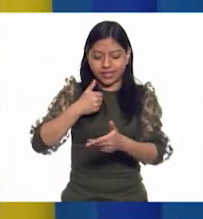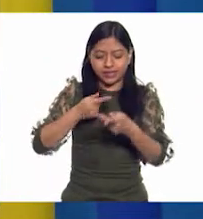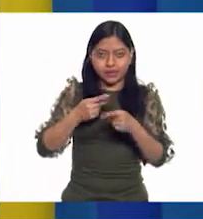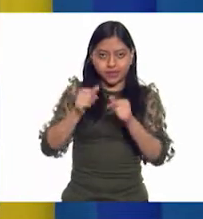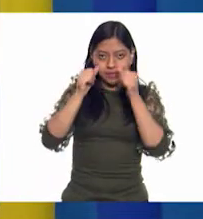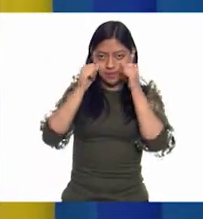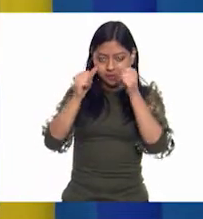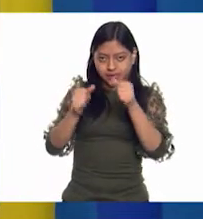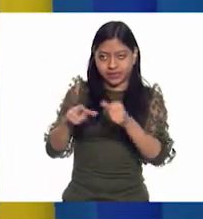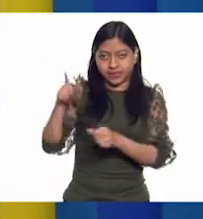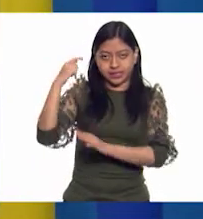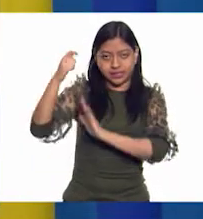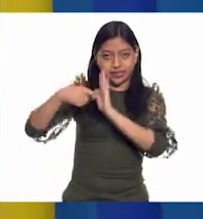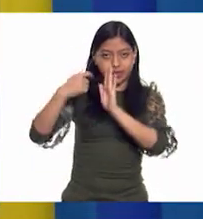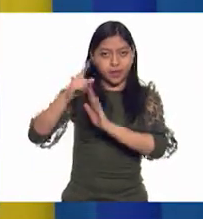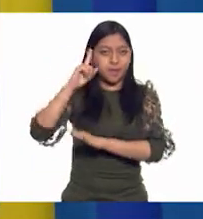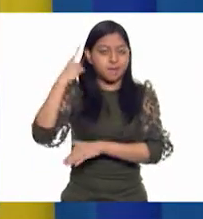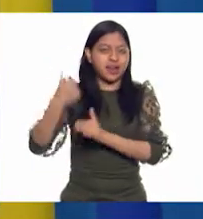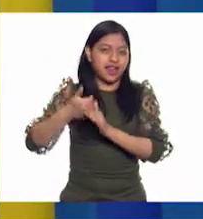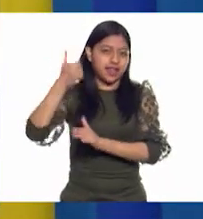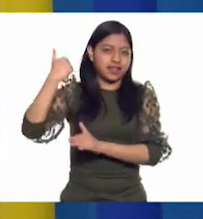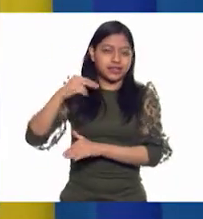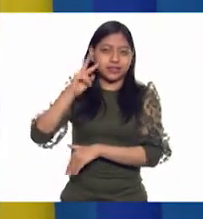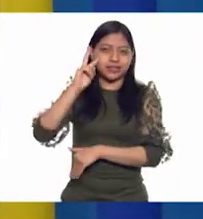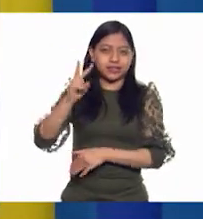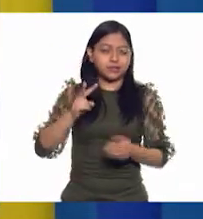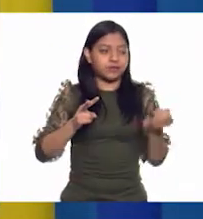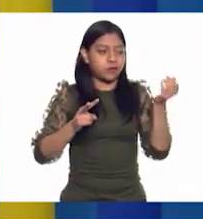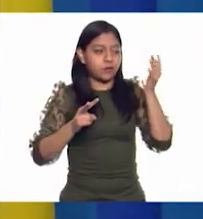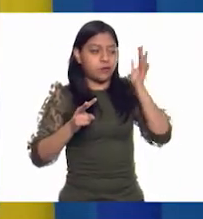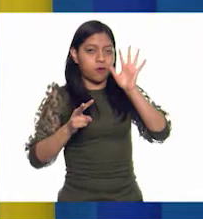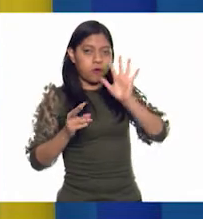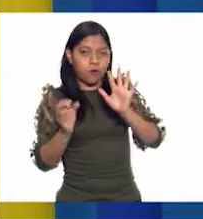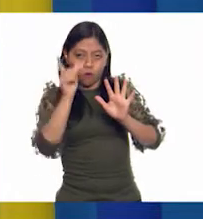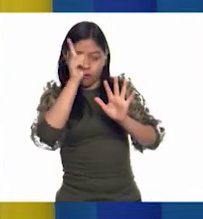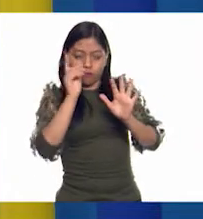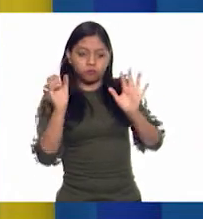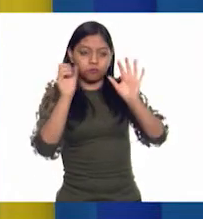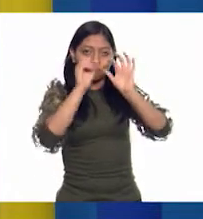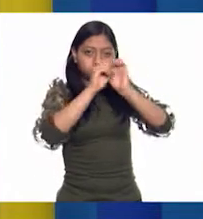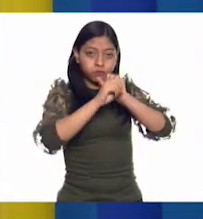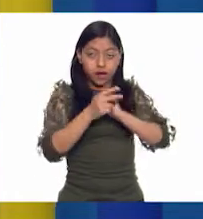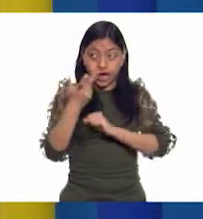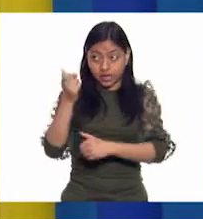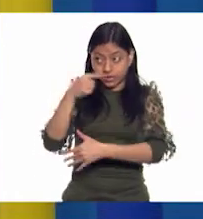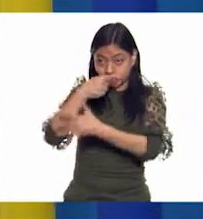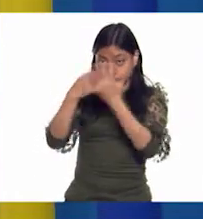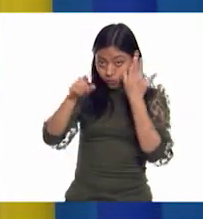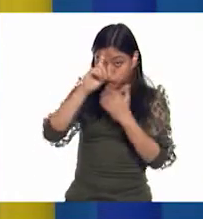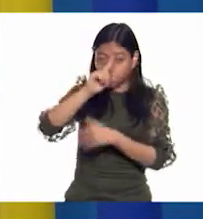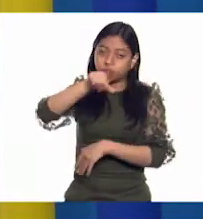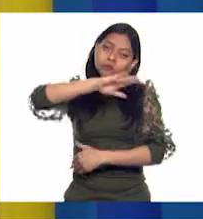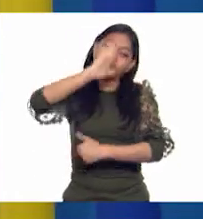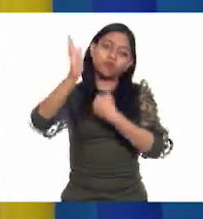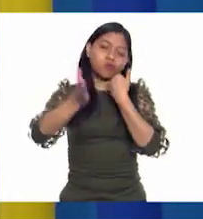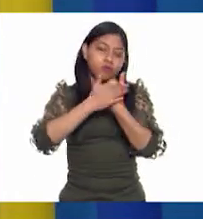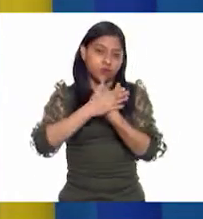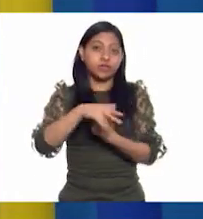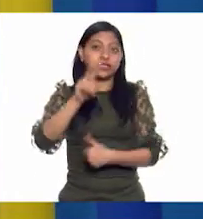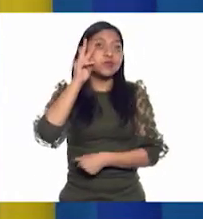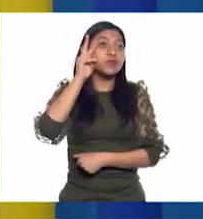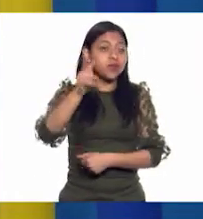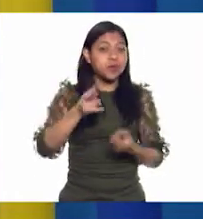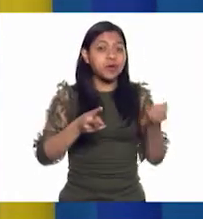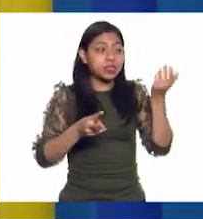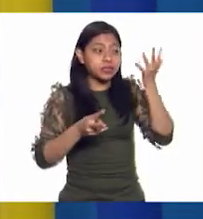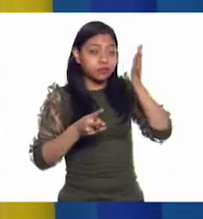transmitió para la observación del eclipse del año 2017, con el fin de retomar las recomendaciones para los próximos